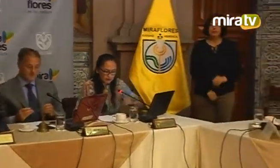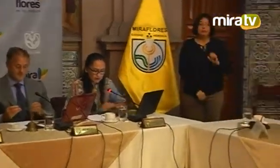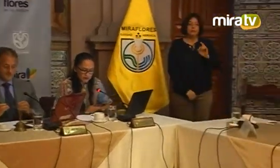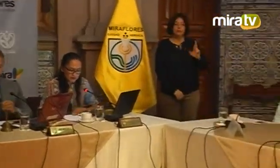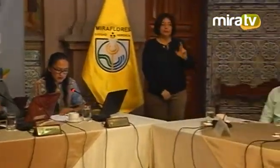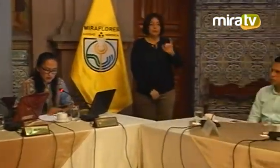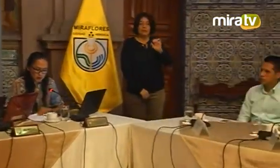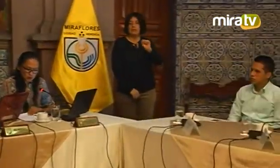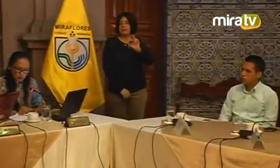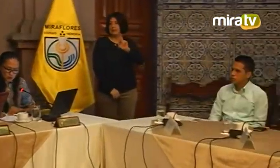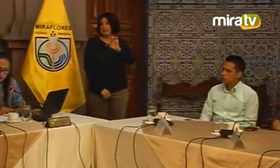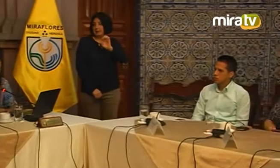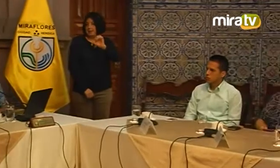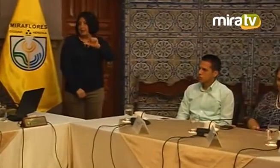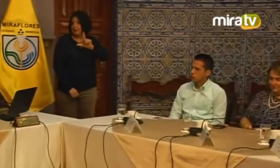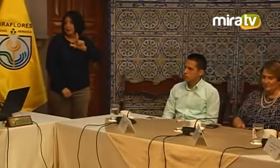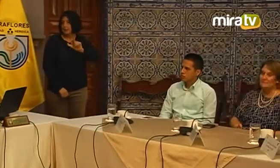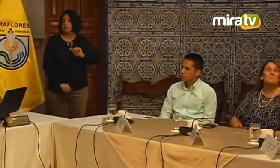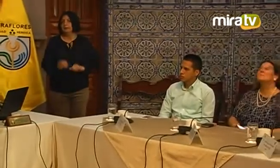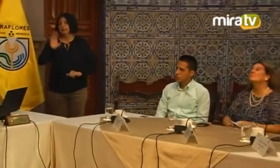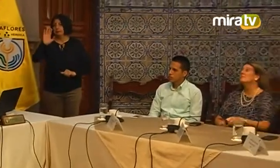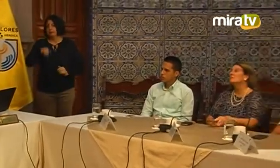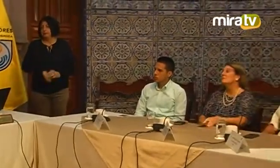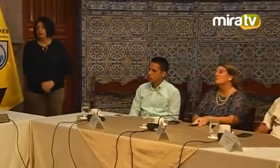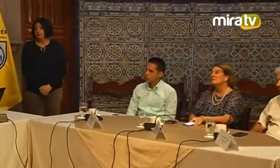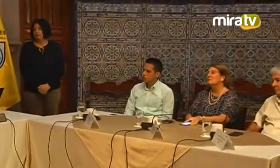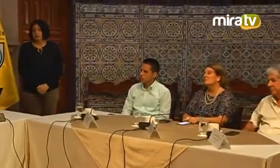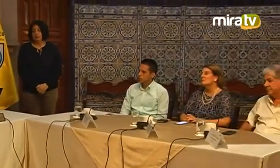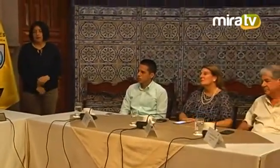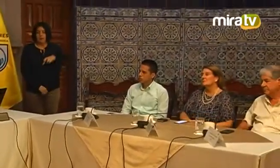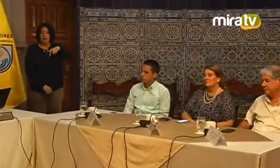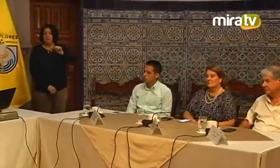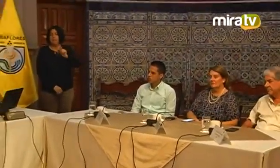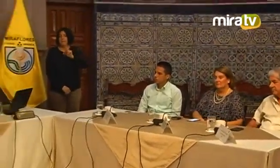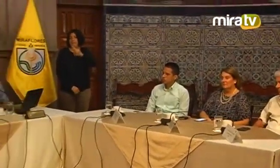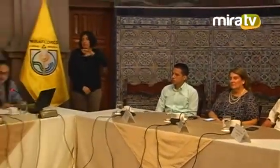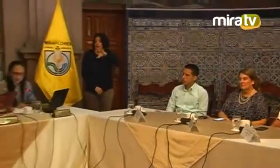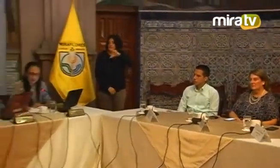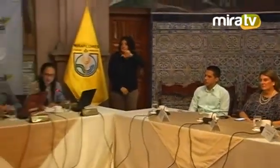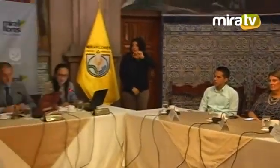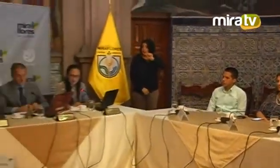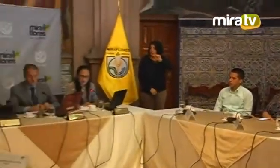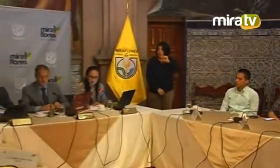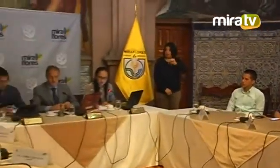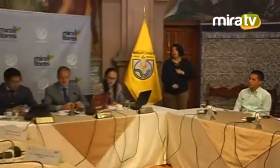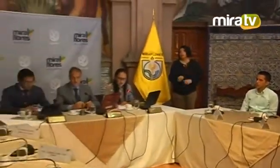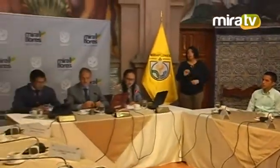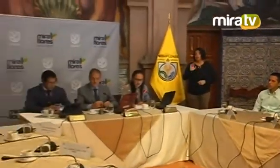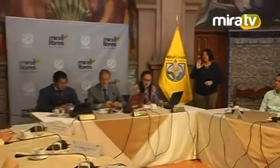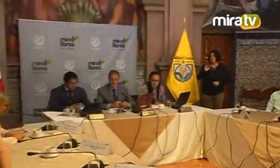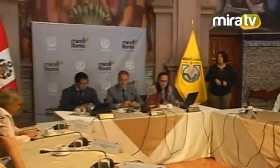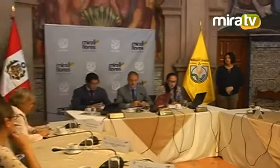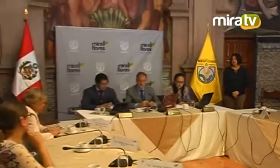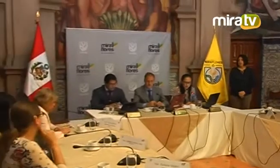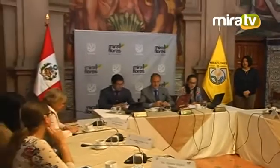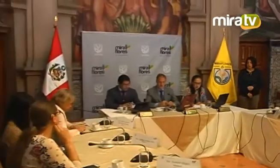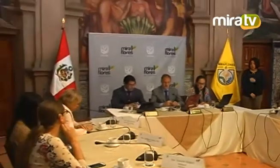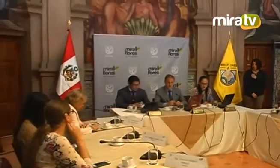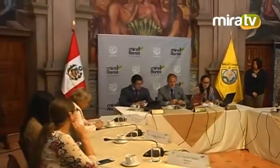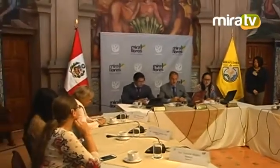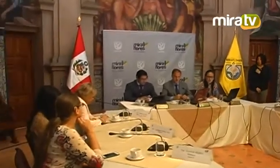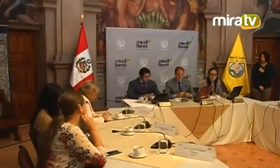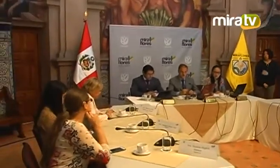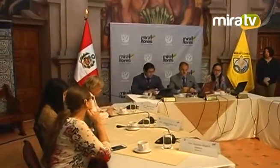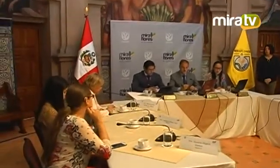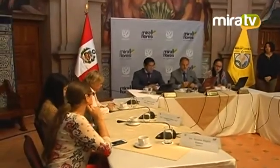Señor Israel Orlando Acuña Huoncoquis. Señora Patricia María del Río Jiménez de Olavide. Señora